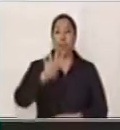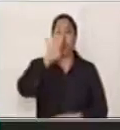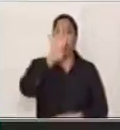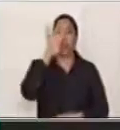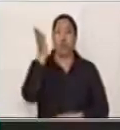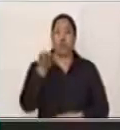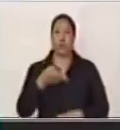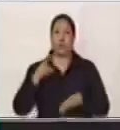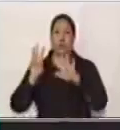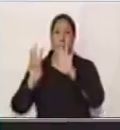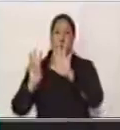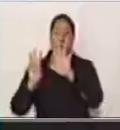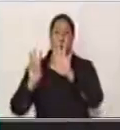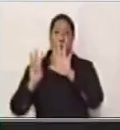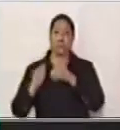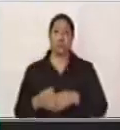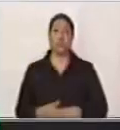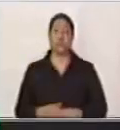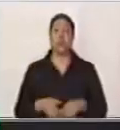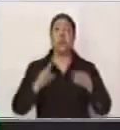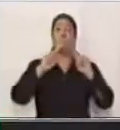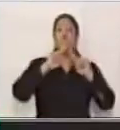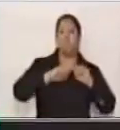4/8 por